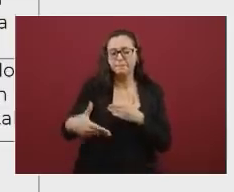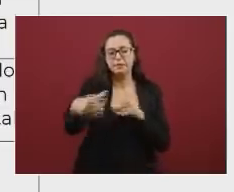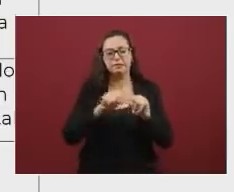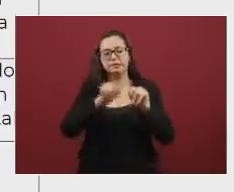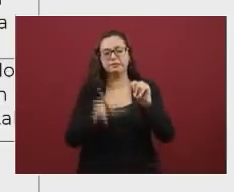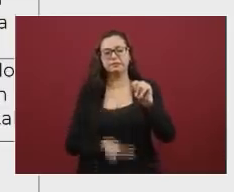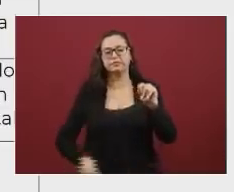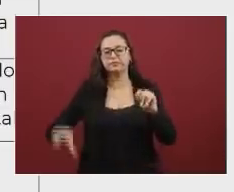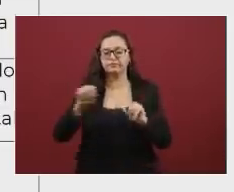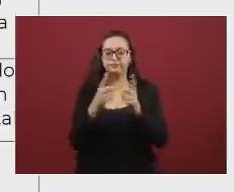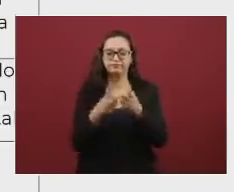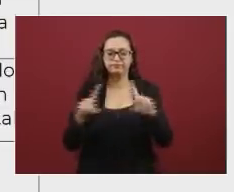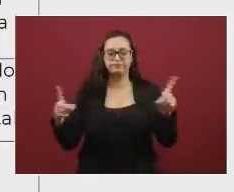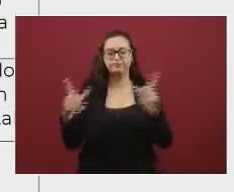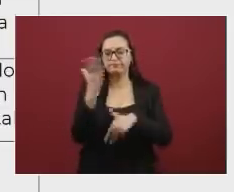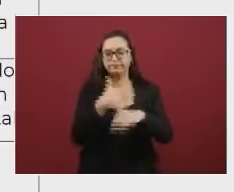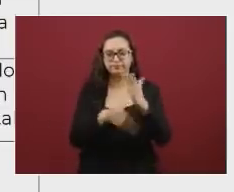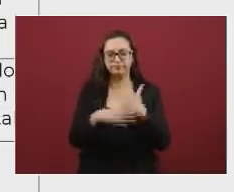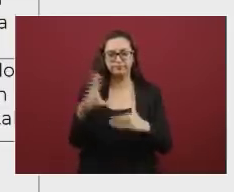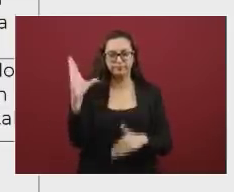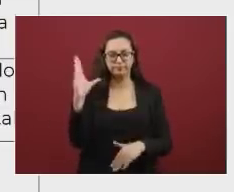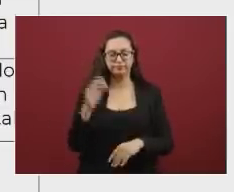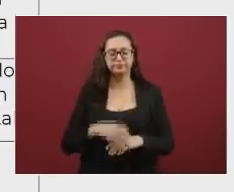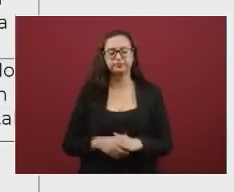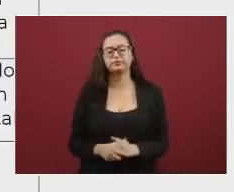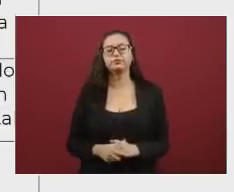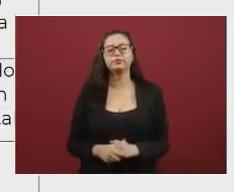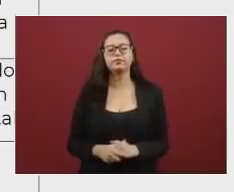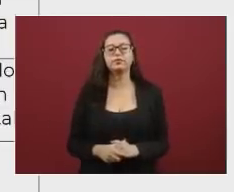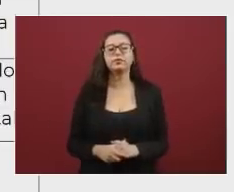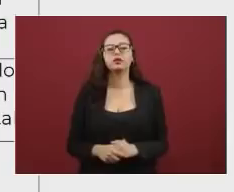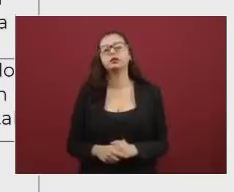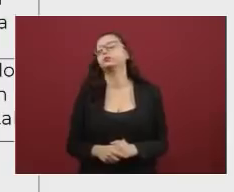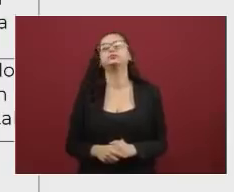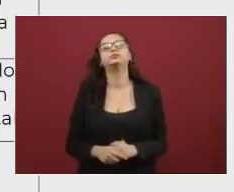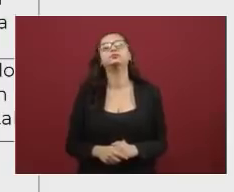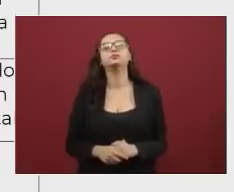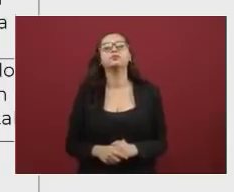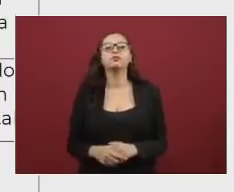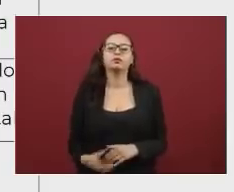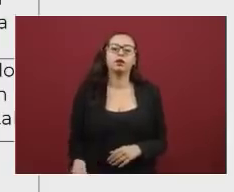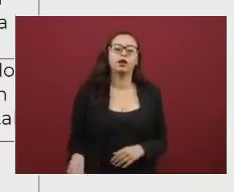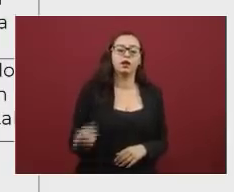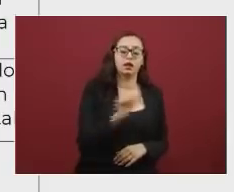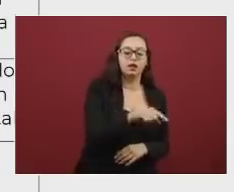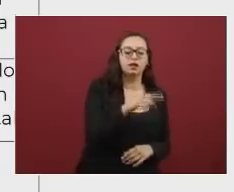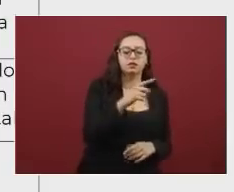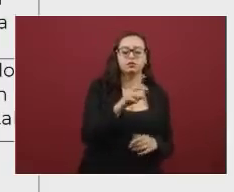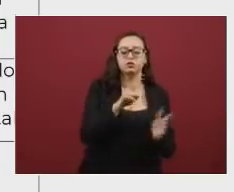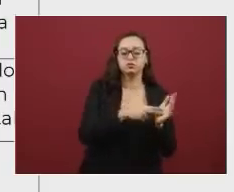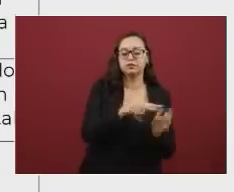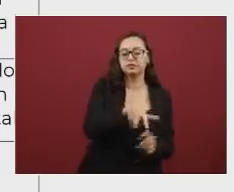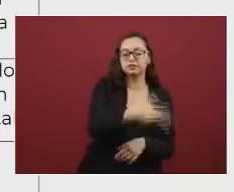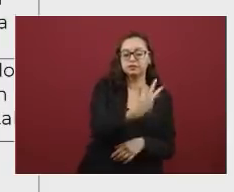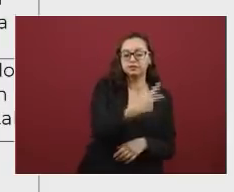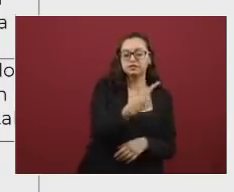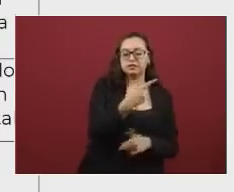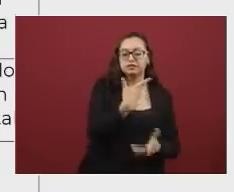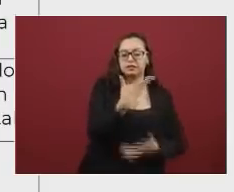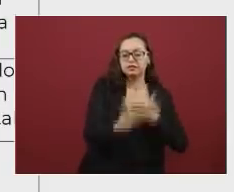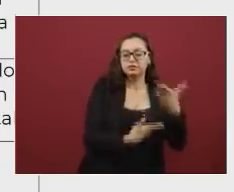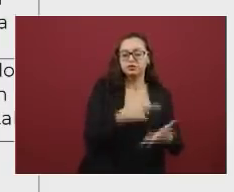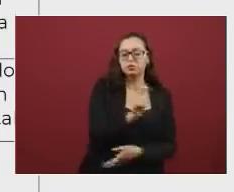nacional. Se creó en la reforma del 13 el servicio profesional docente y se creó de una